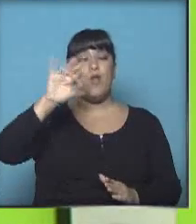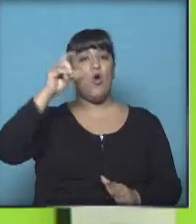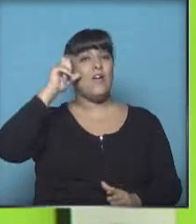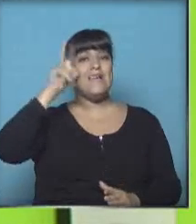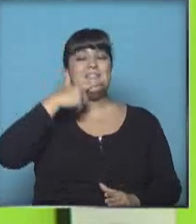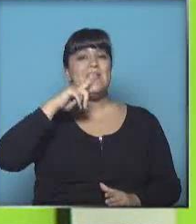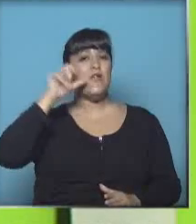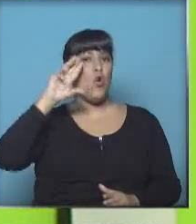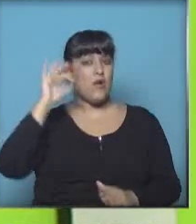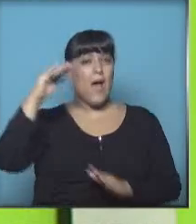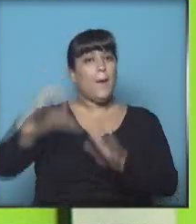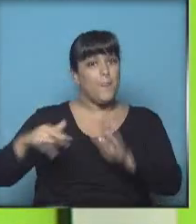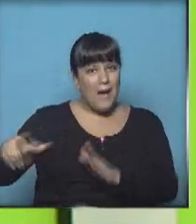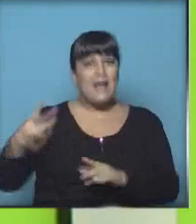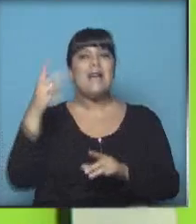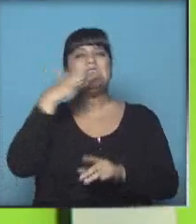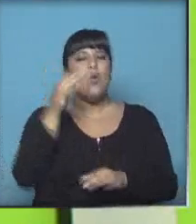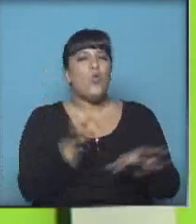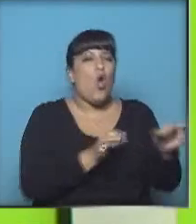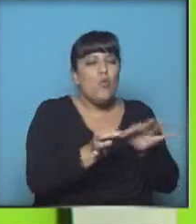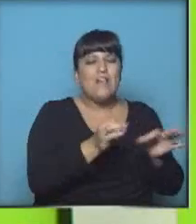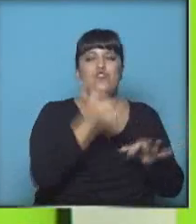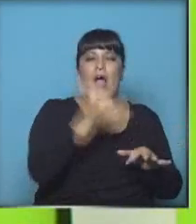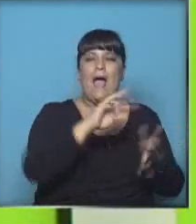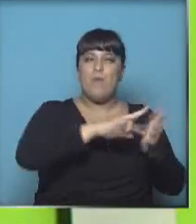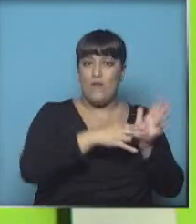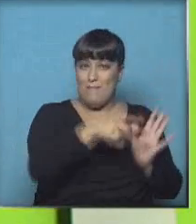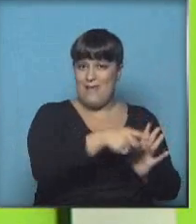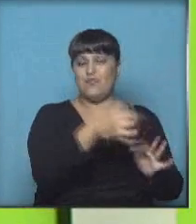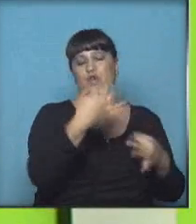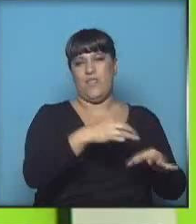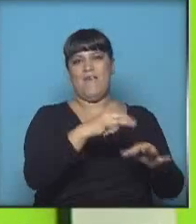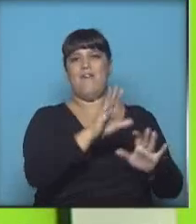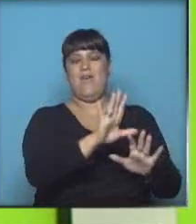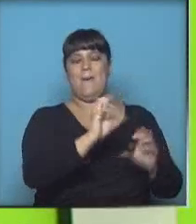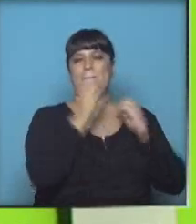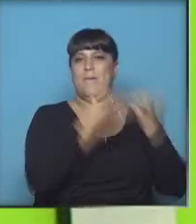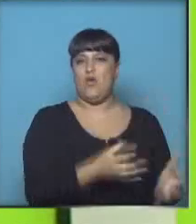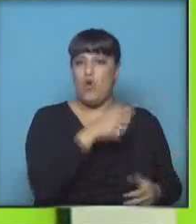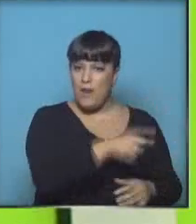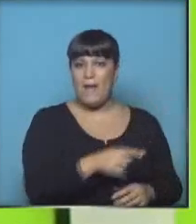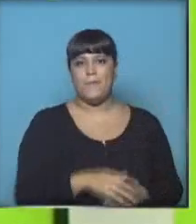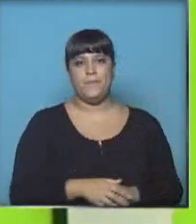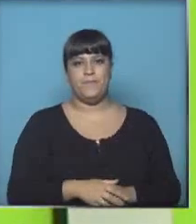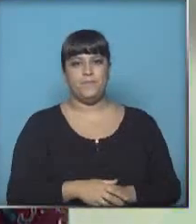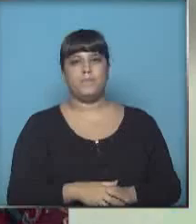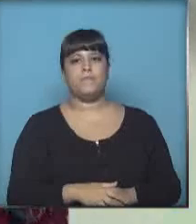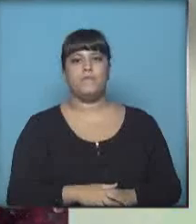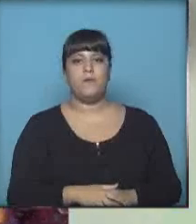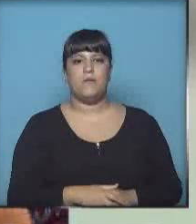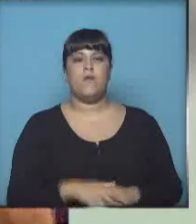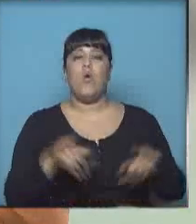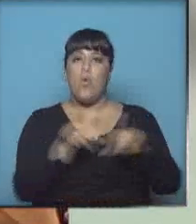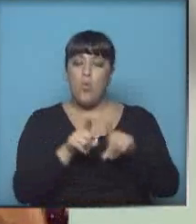ante una alteración en la ovulación, que es lo que habría que corregir. ¿Sí? Ah, es decir, tratar de que esté, digamos, el